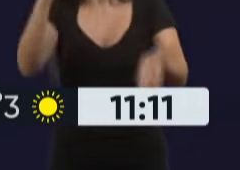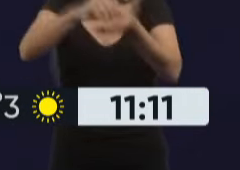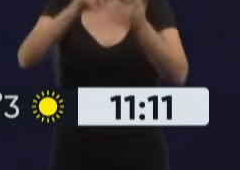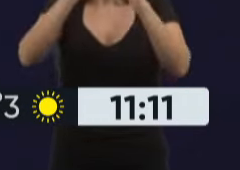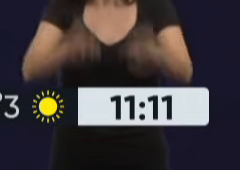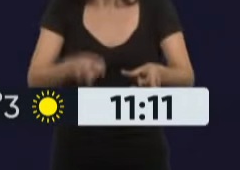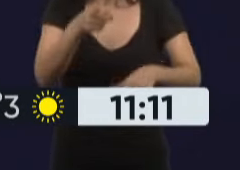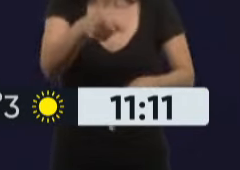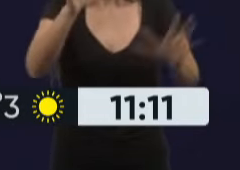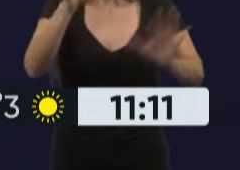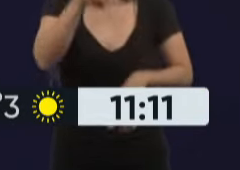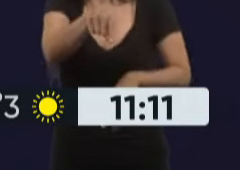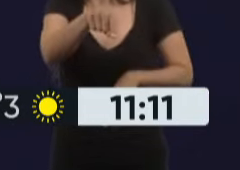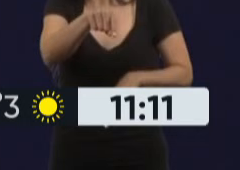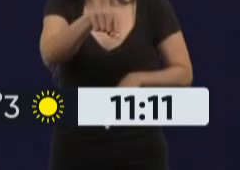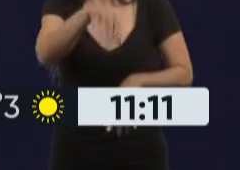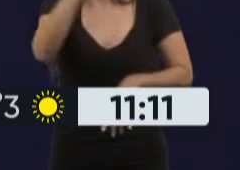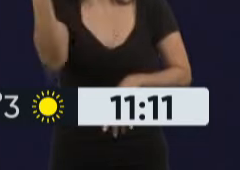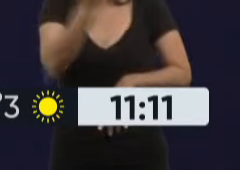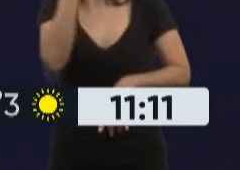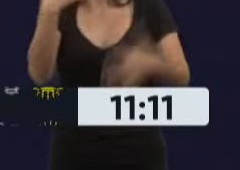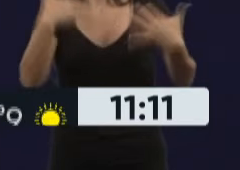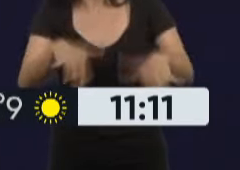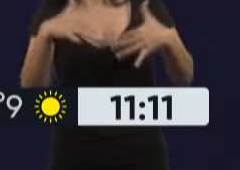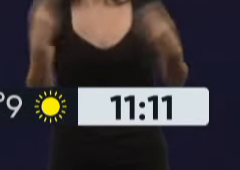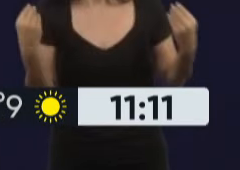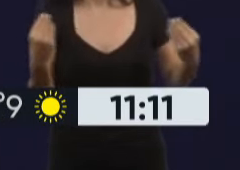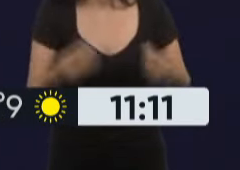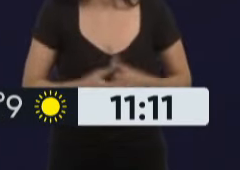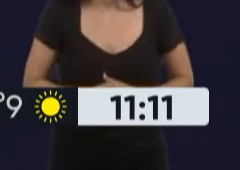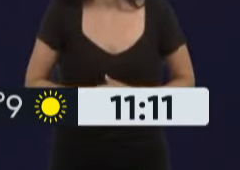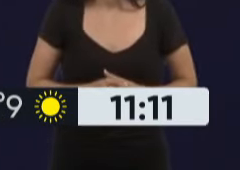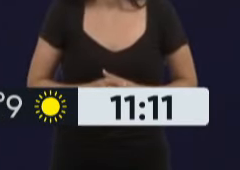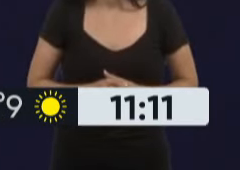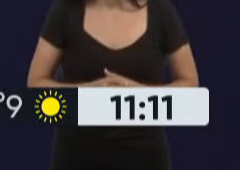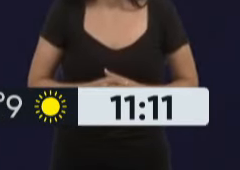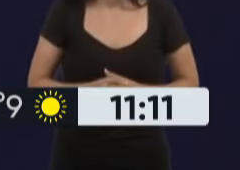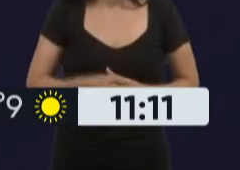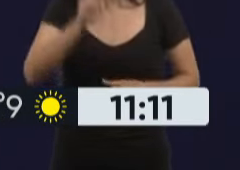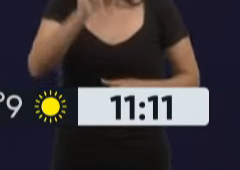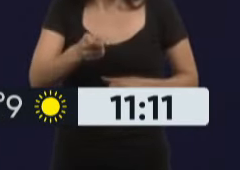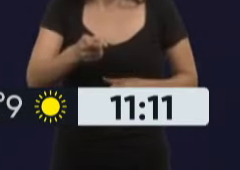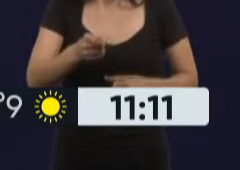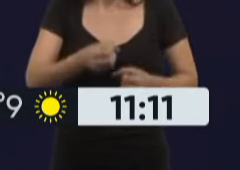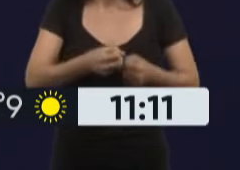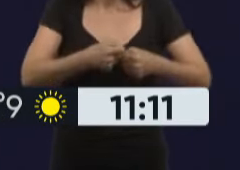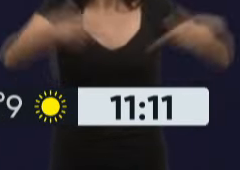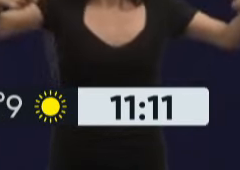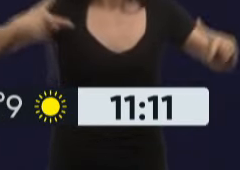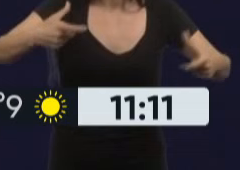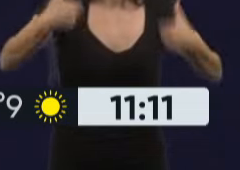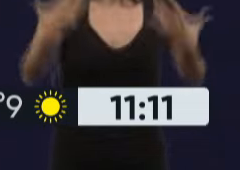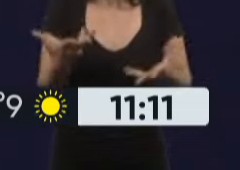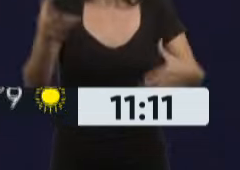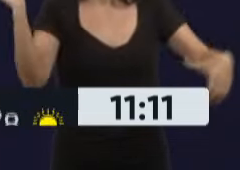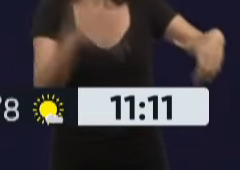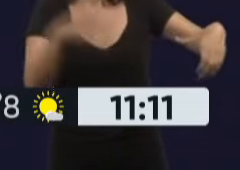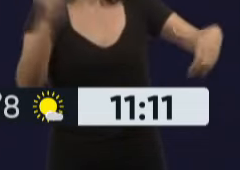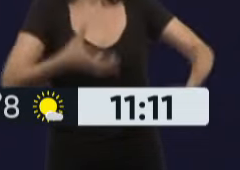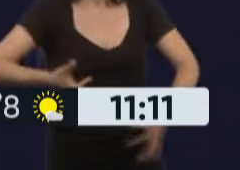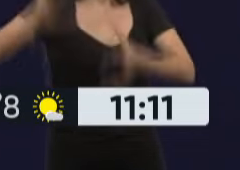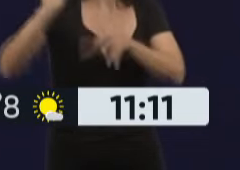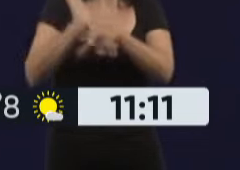esto Tal vez sea lo más relevante eh se eleva la capacidad de carga mínima a partir de la cual